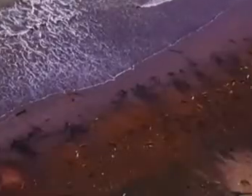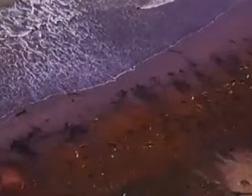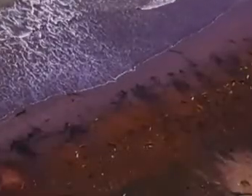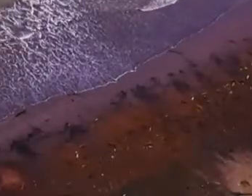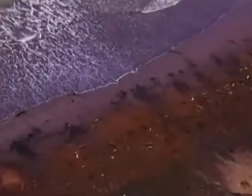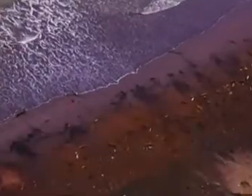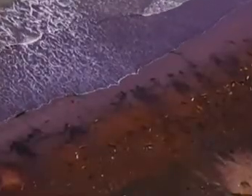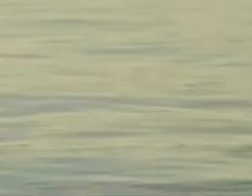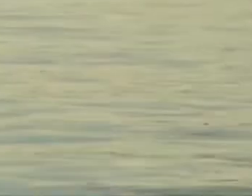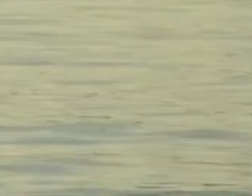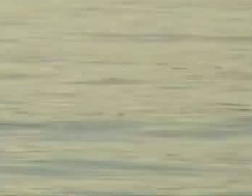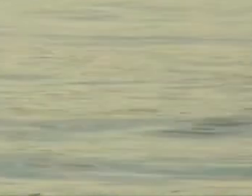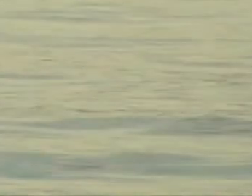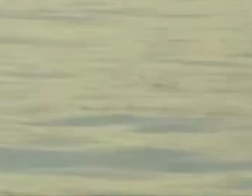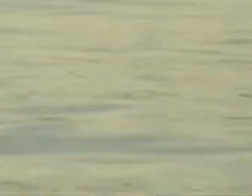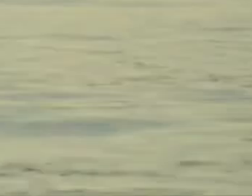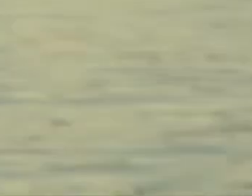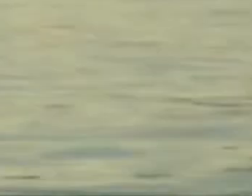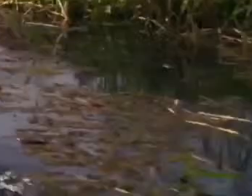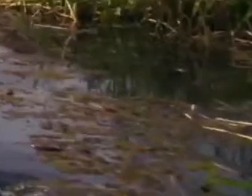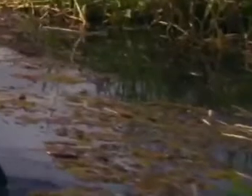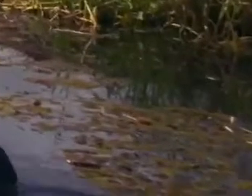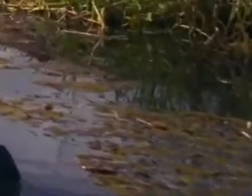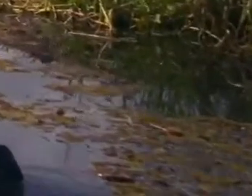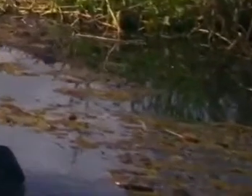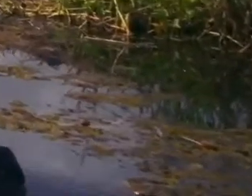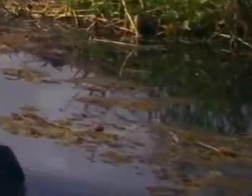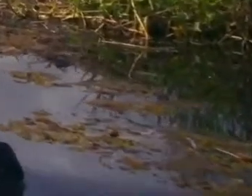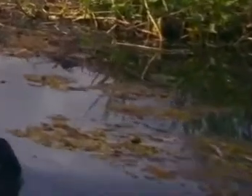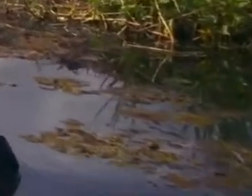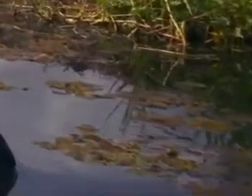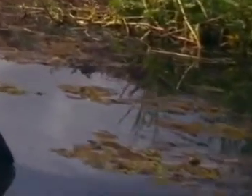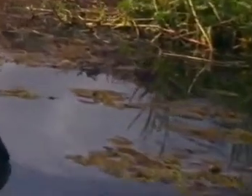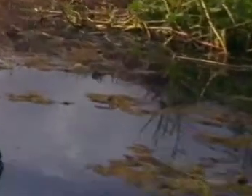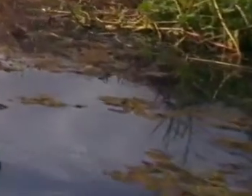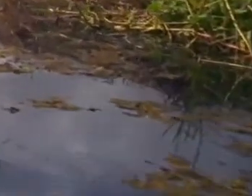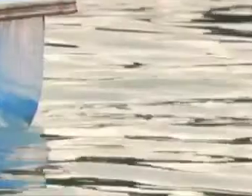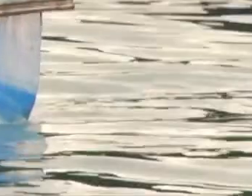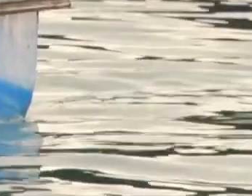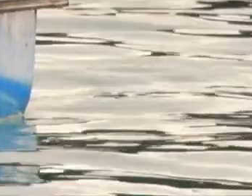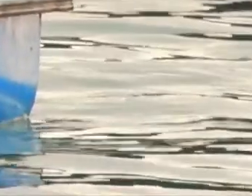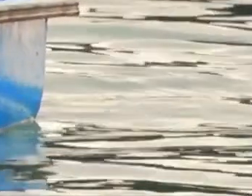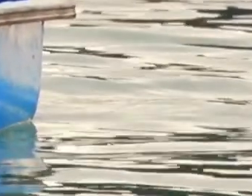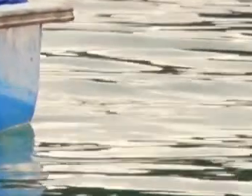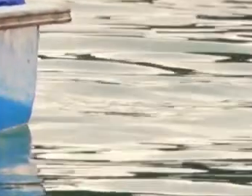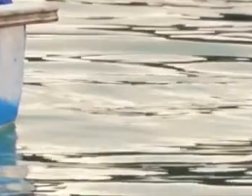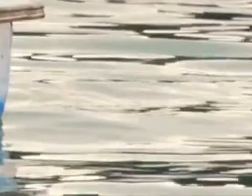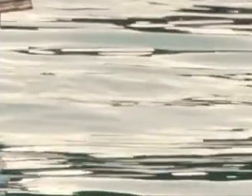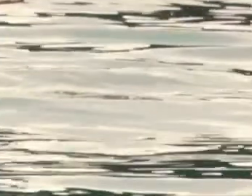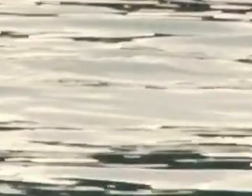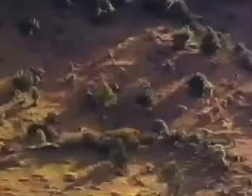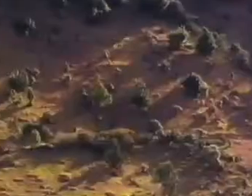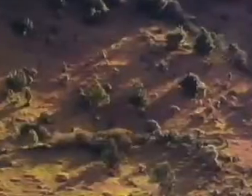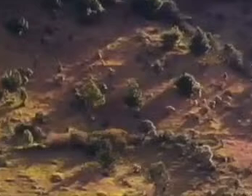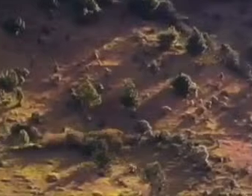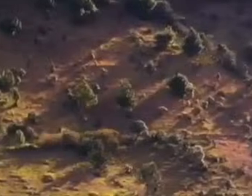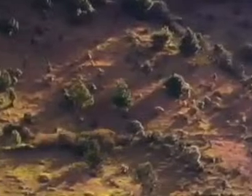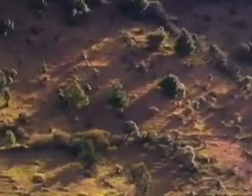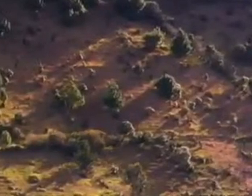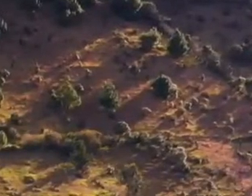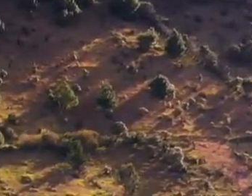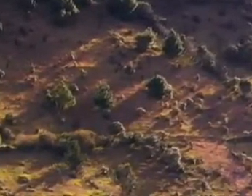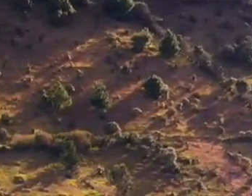Para nosotros la pesca artesanal es una cuestión de derechos humanos, es una cuestión de vida digna.